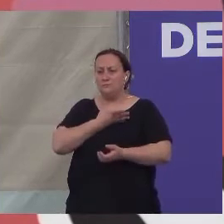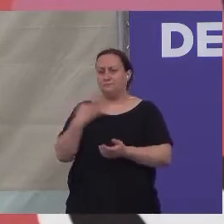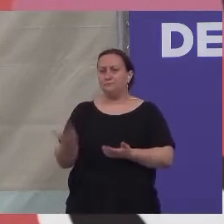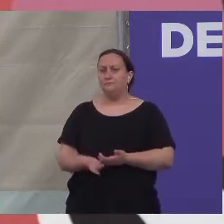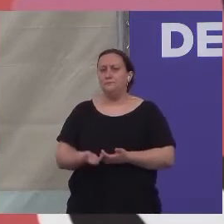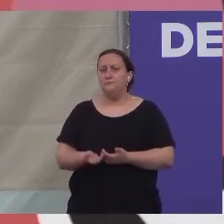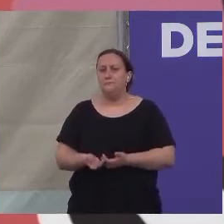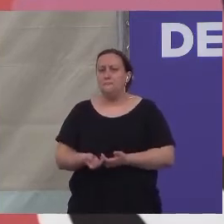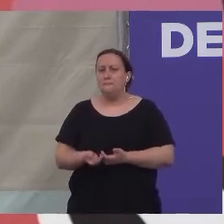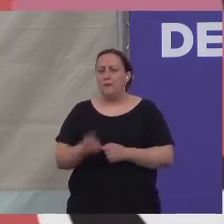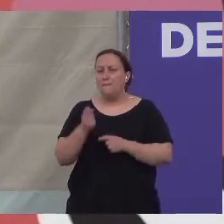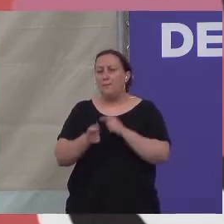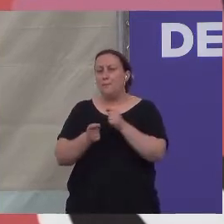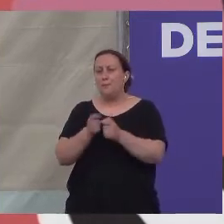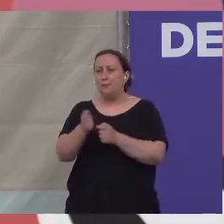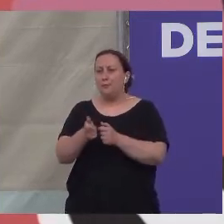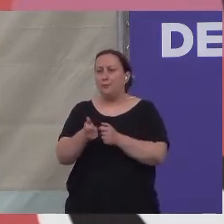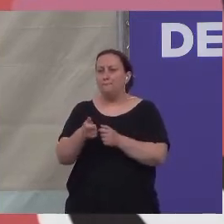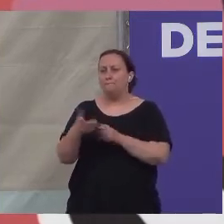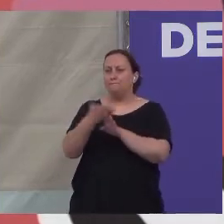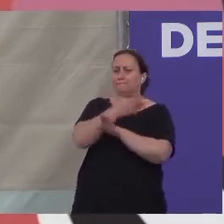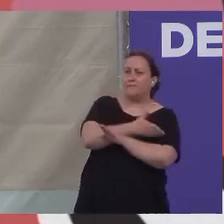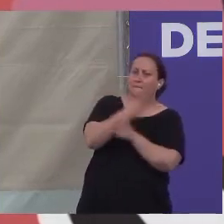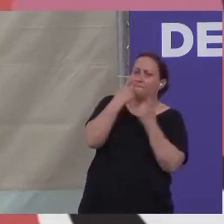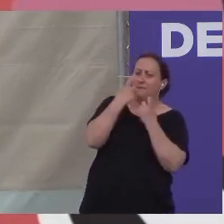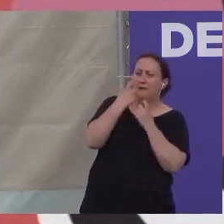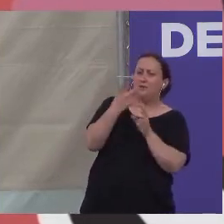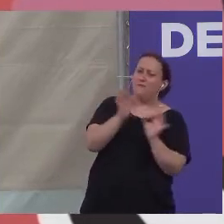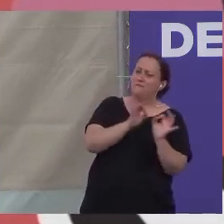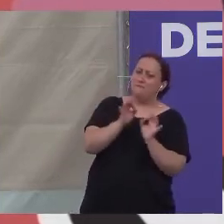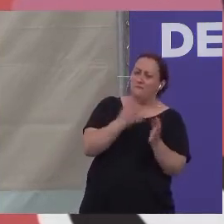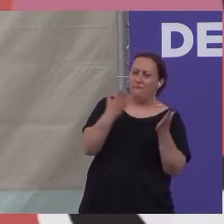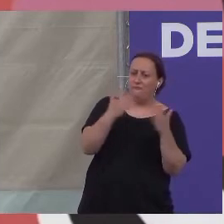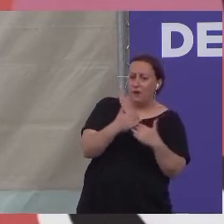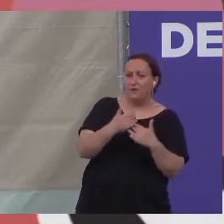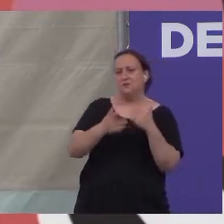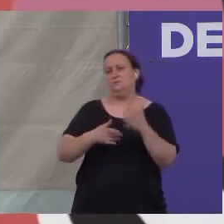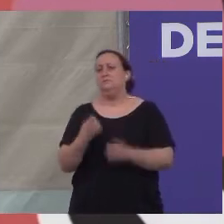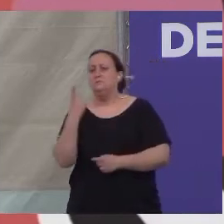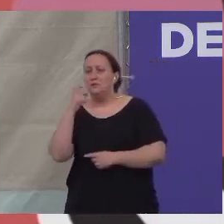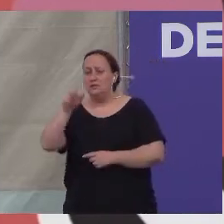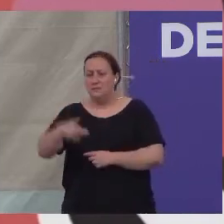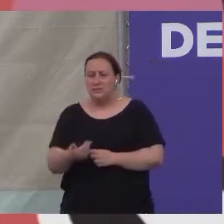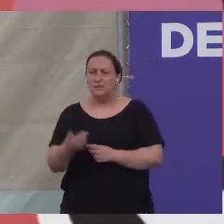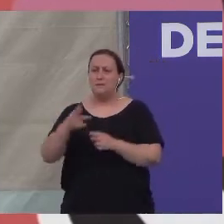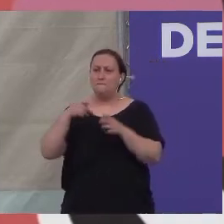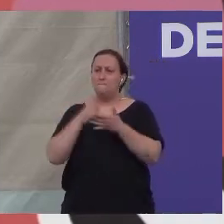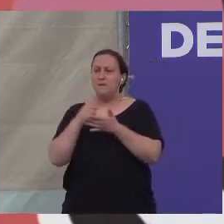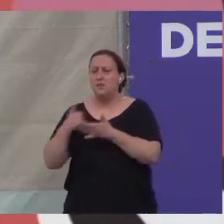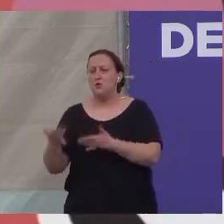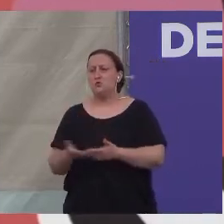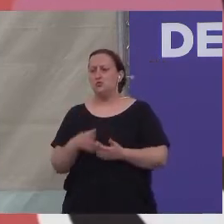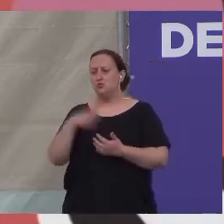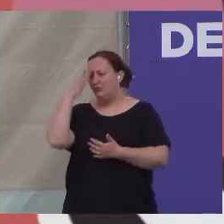el cual hemos ido supliendo la falta de preparación. Necesitamos medios ideológicos. Desde el Consejo Ciudadano se nos podrían